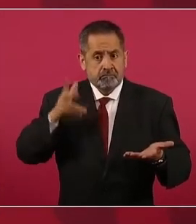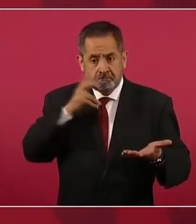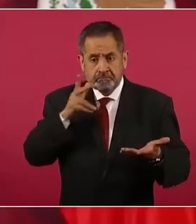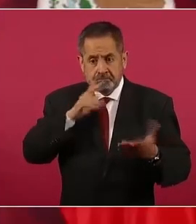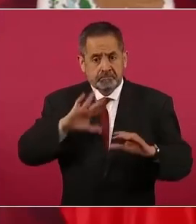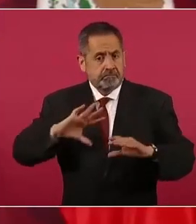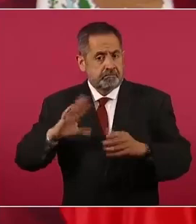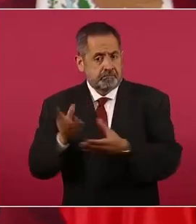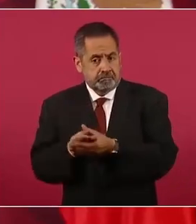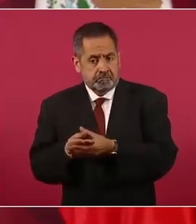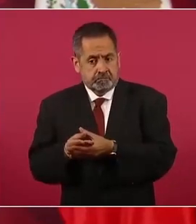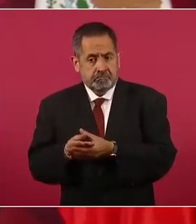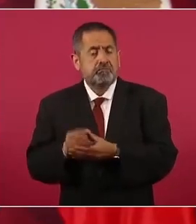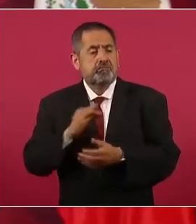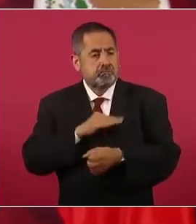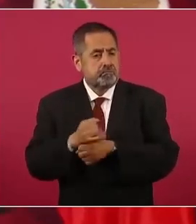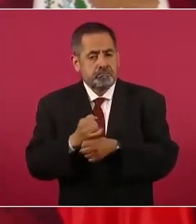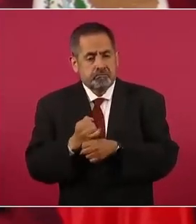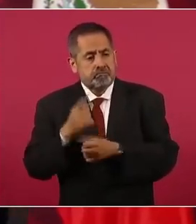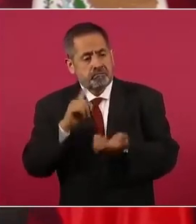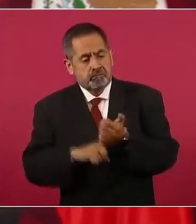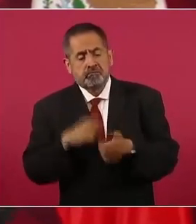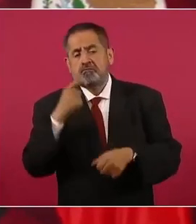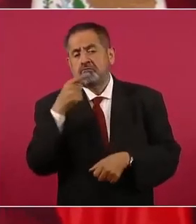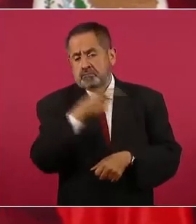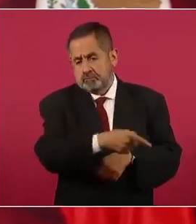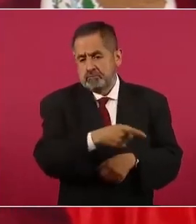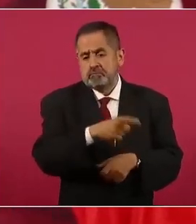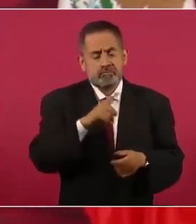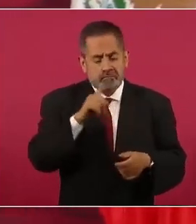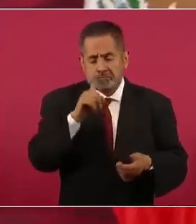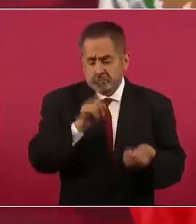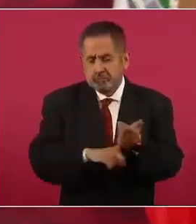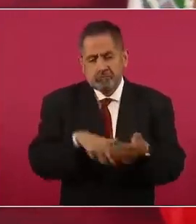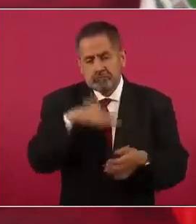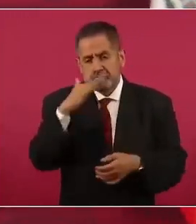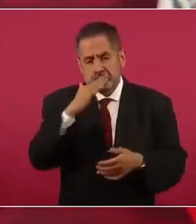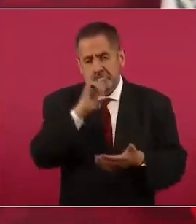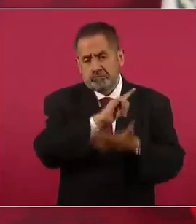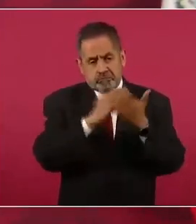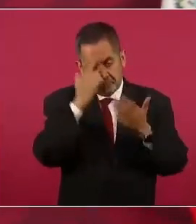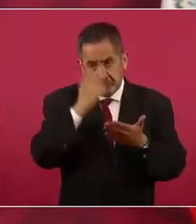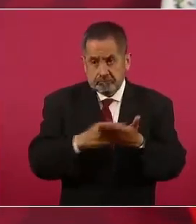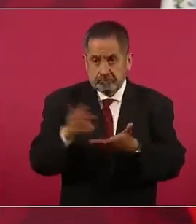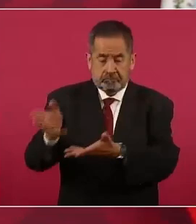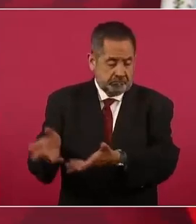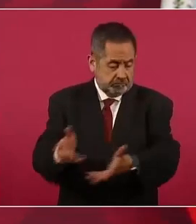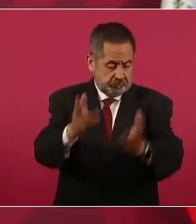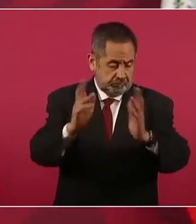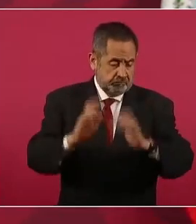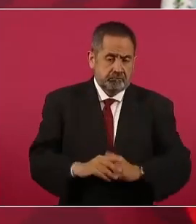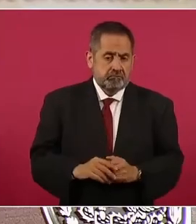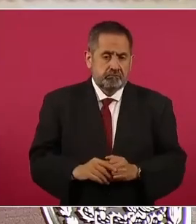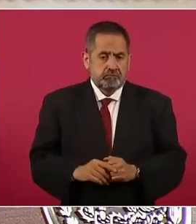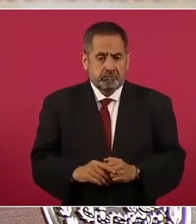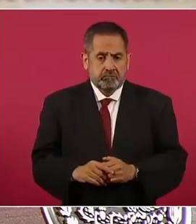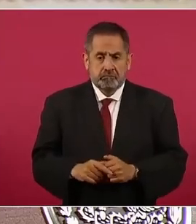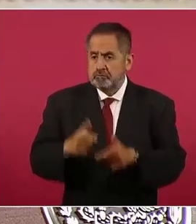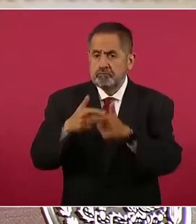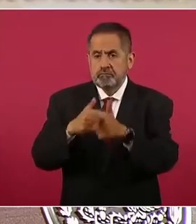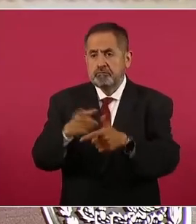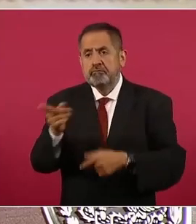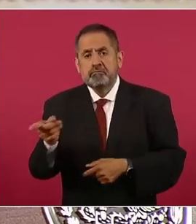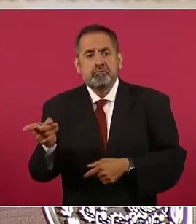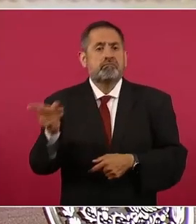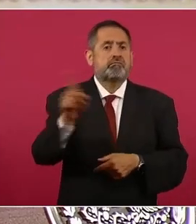integra un expediente que demuestra de que hay hechos ilícitos, pues se tiene que consignar a un